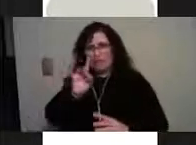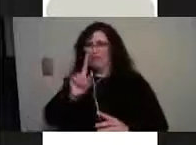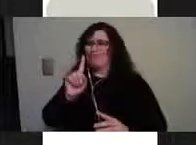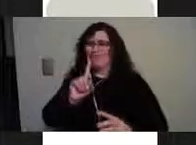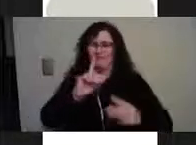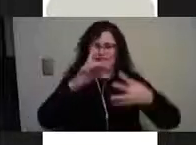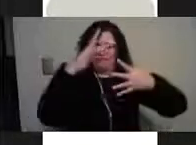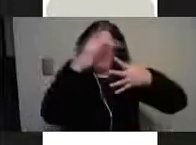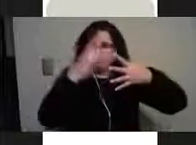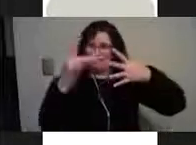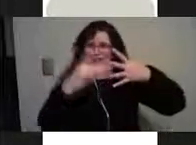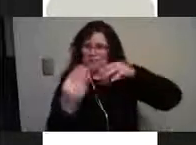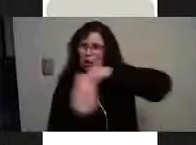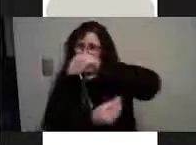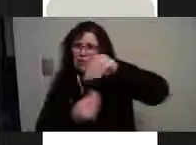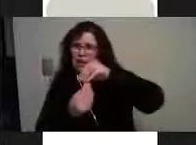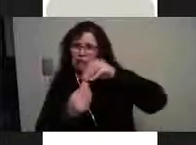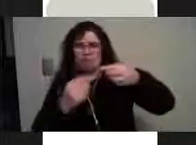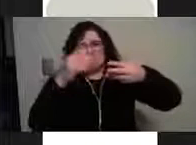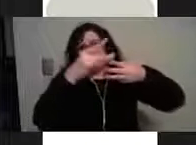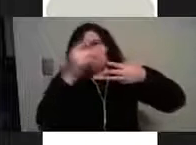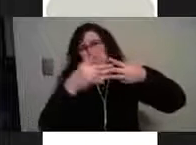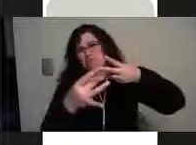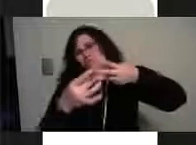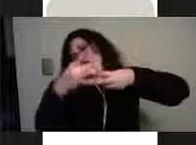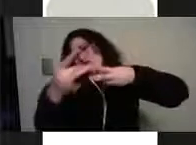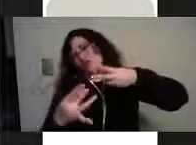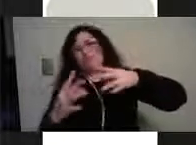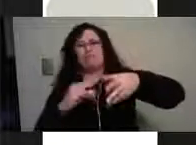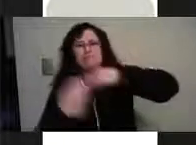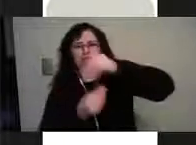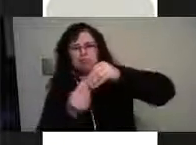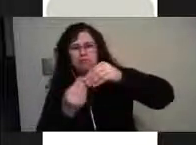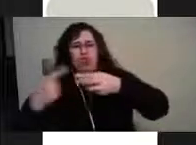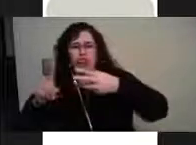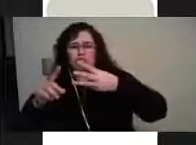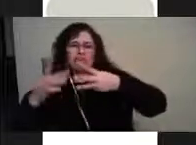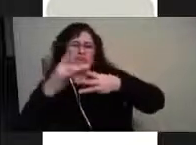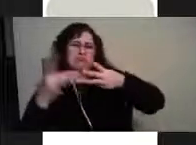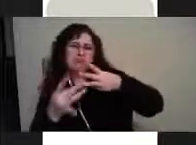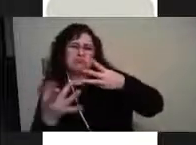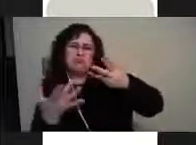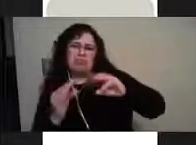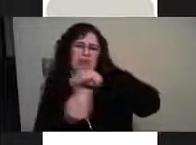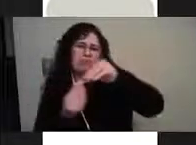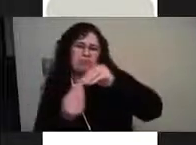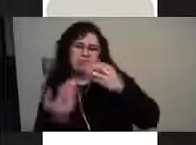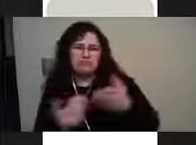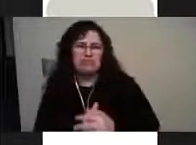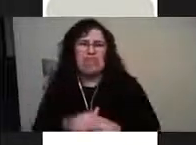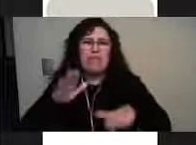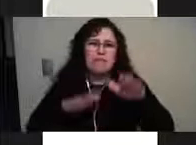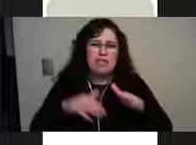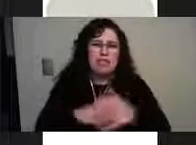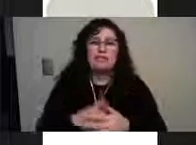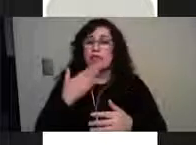más integral, ¿cierto? Dos o tres métodos, un modelo propio de la disciplina, ¿ya? Se trabaja mucho